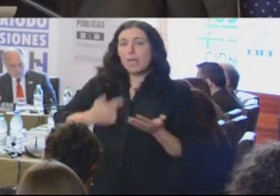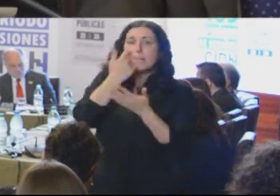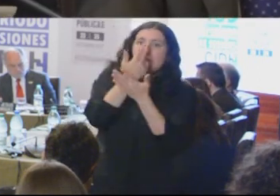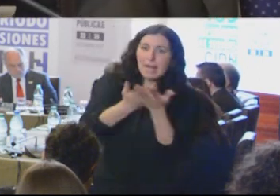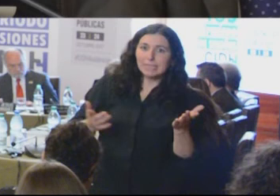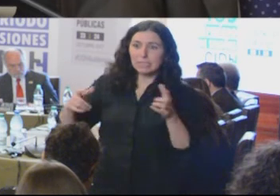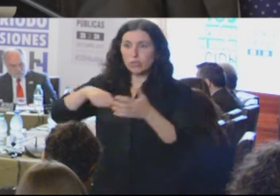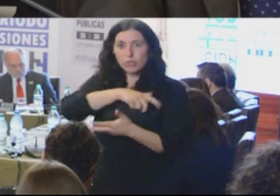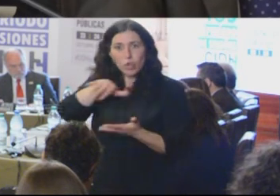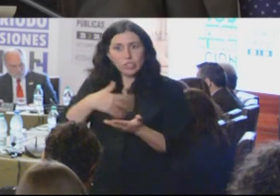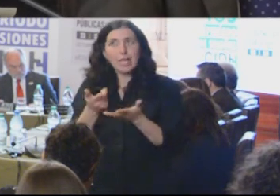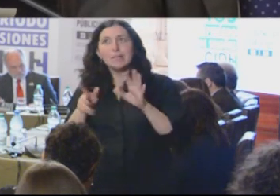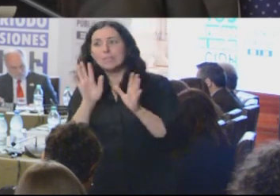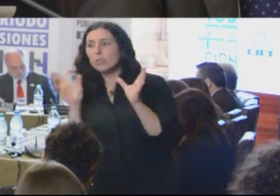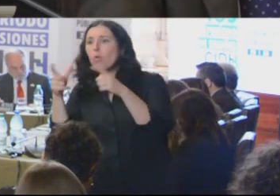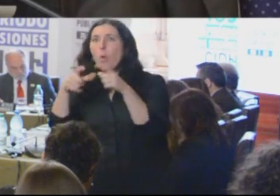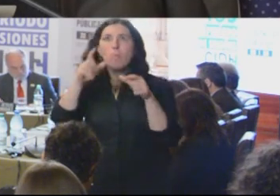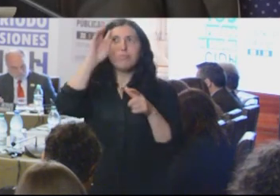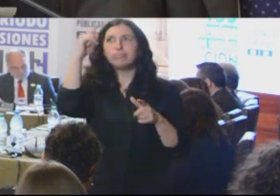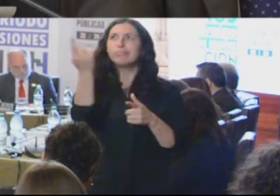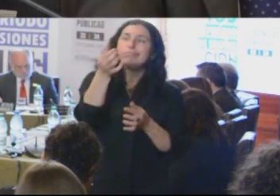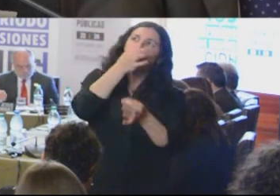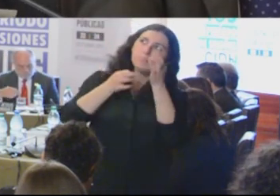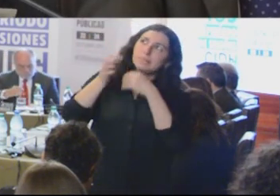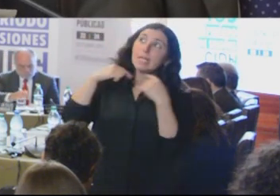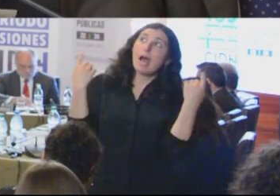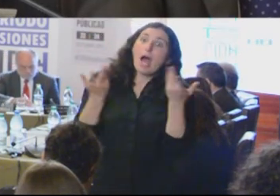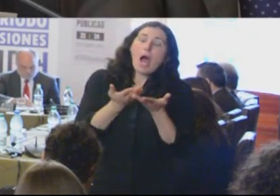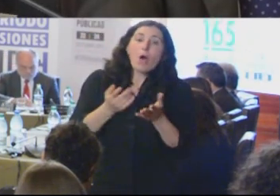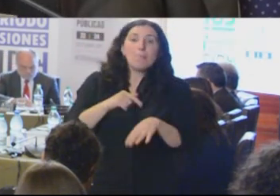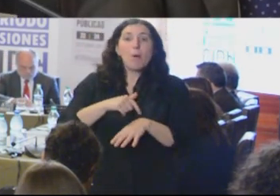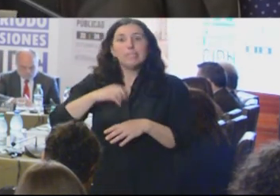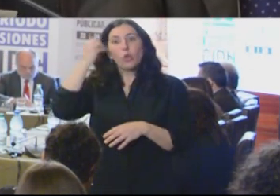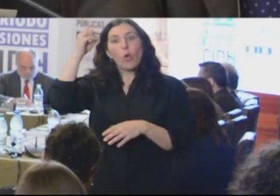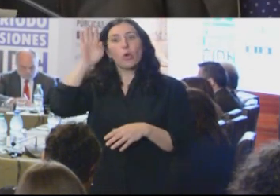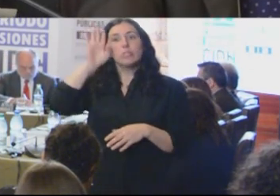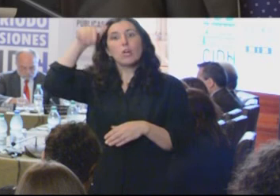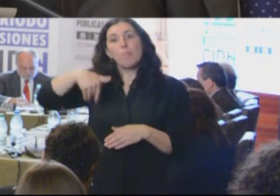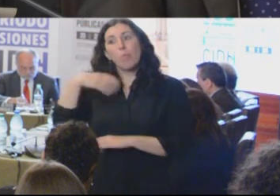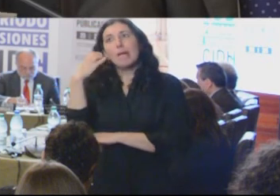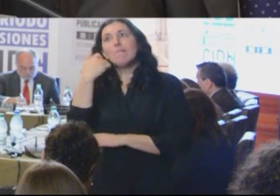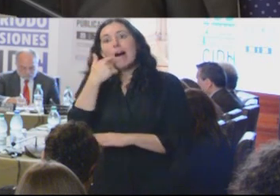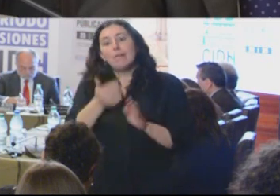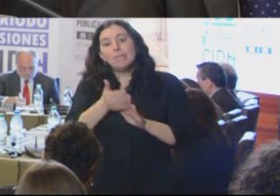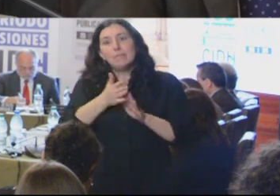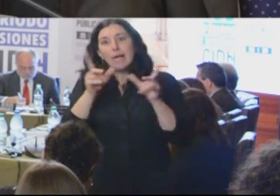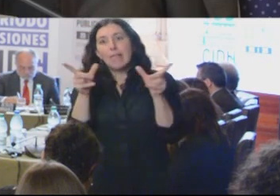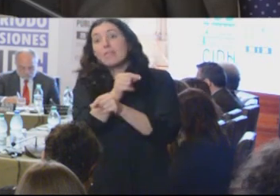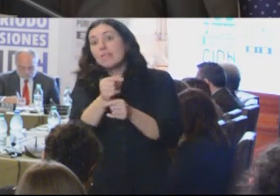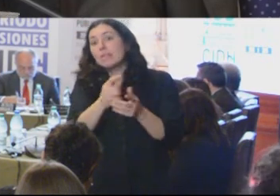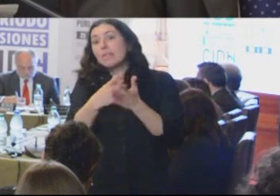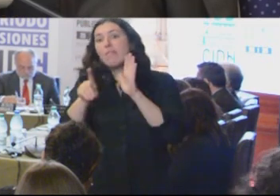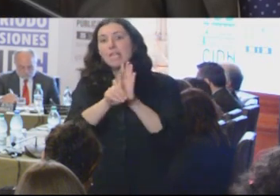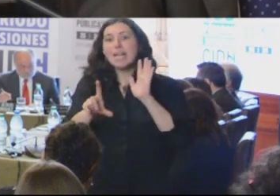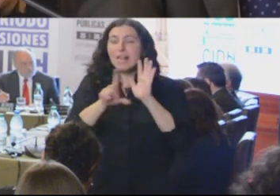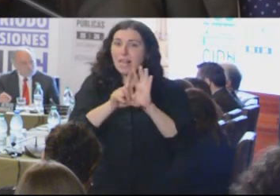sociedad se ha oído a la comunidad internacional y en este momento el congreso de la república está terminando de definir la ley estatutaria sobre